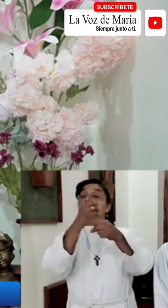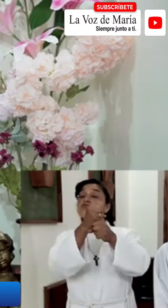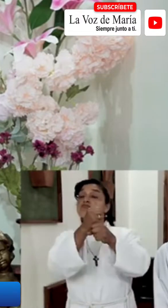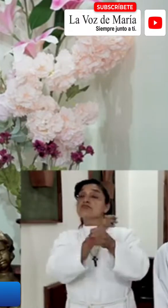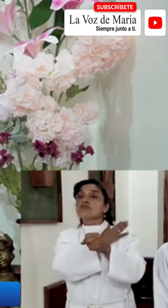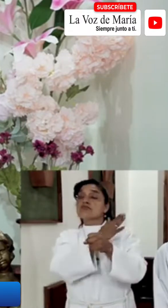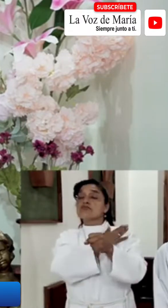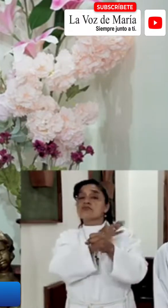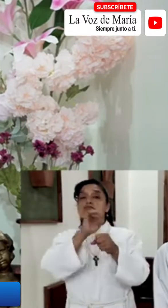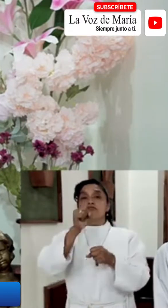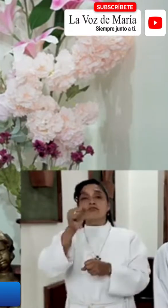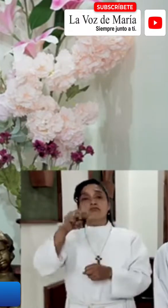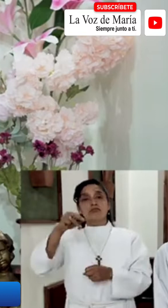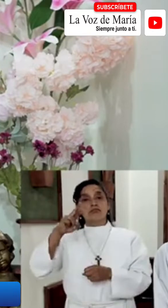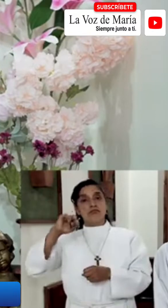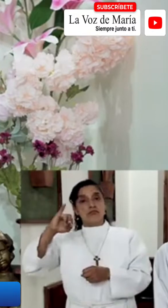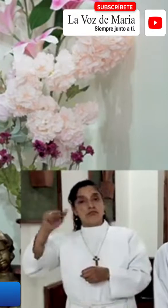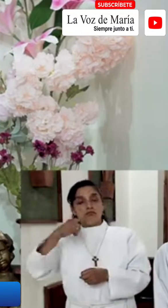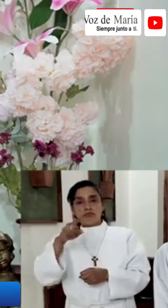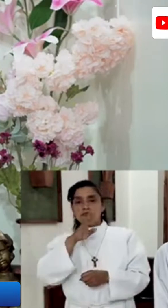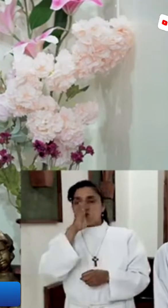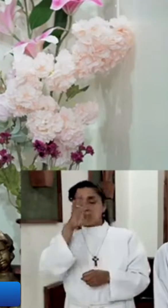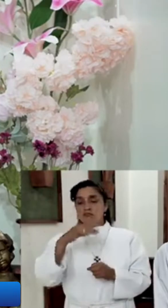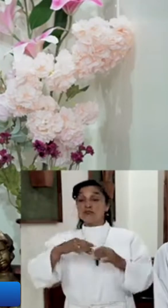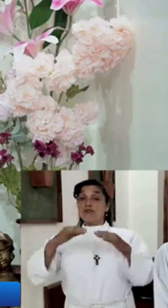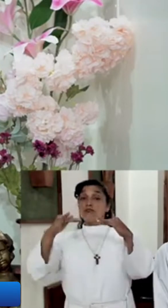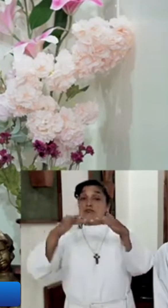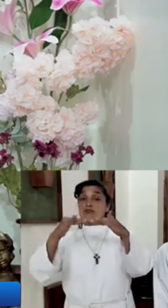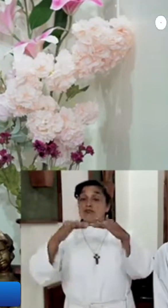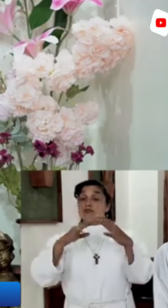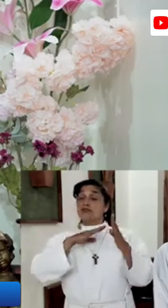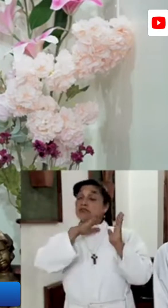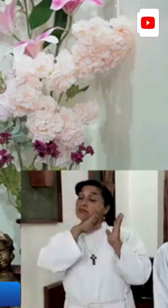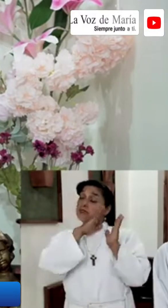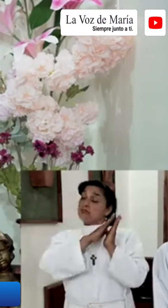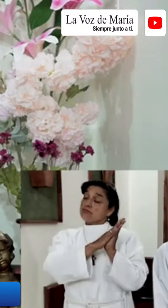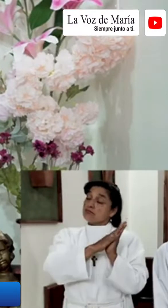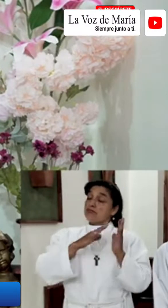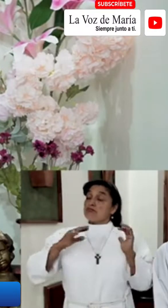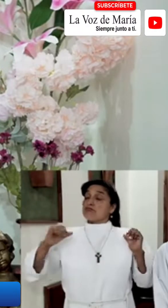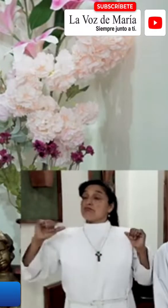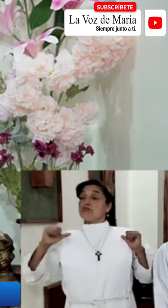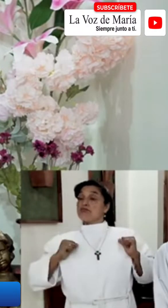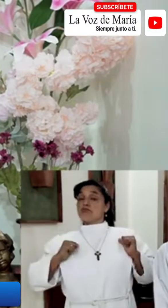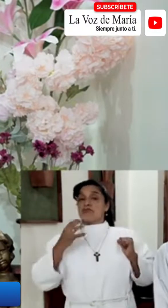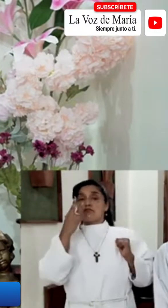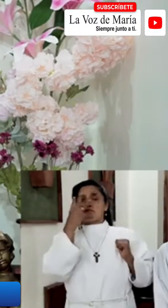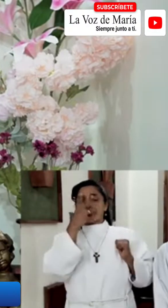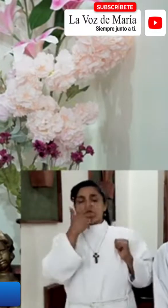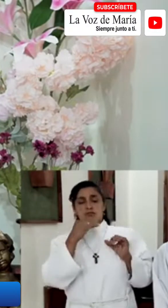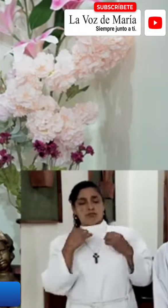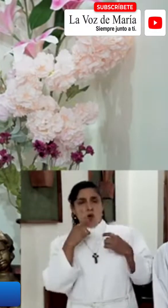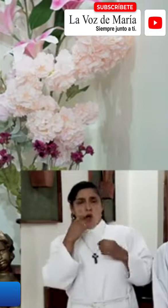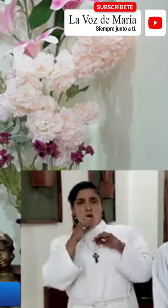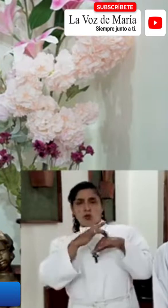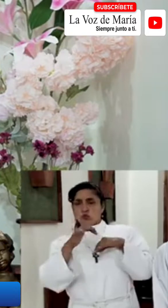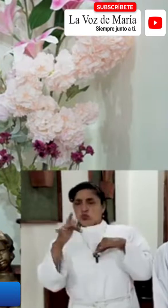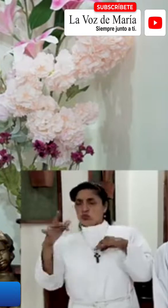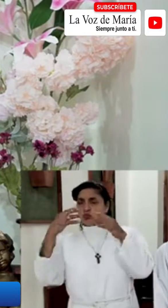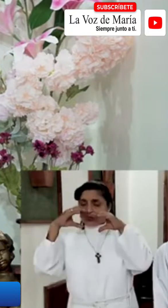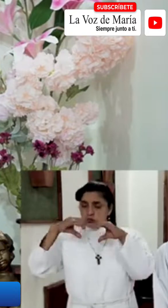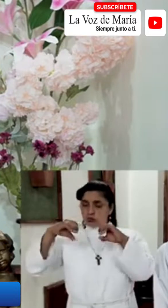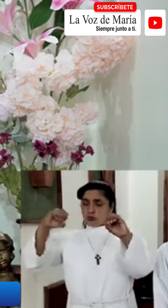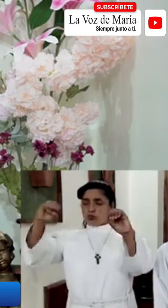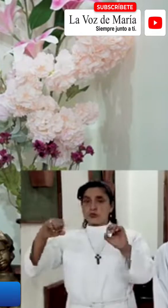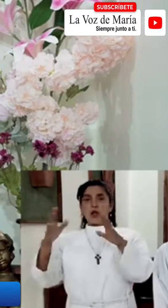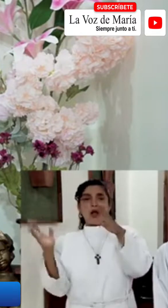de Samaria! Se reclinan sobre divanes adornados con marfil, se recuestan sobre almohadones